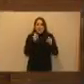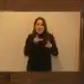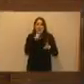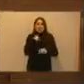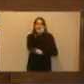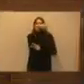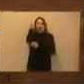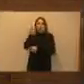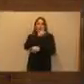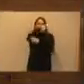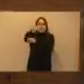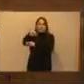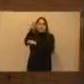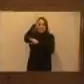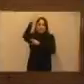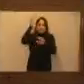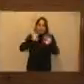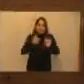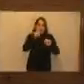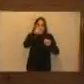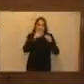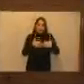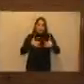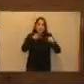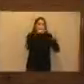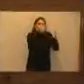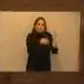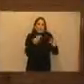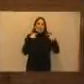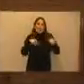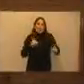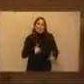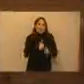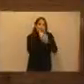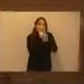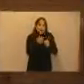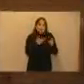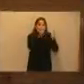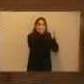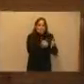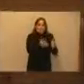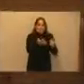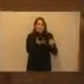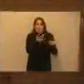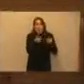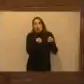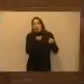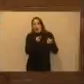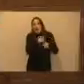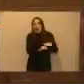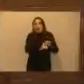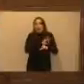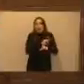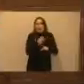ni a condenar a nadie. Estamos en un pleno, usted es un diputado de la oposición en este caso y le corresponde el control al Gobierno o hacer las peticiones que usted